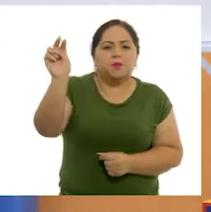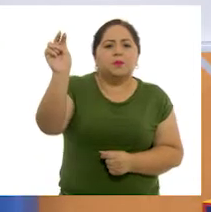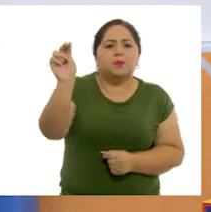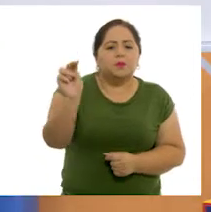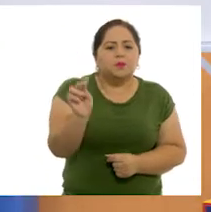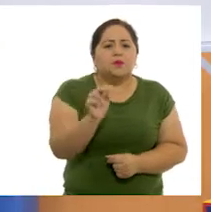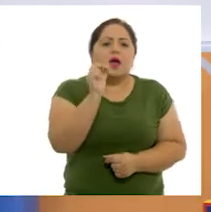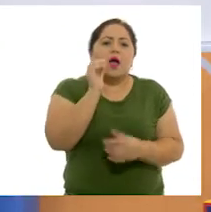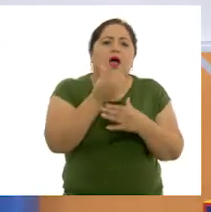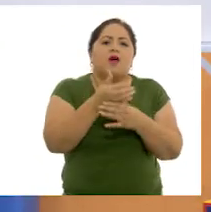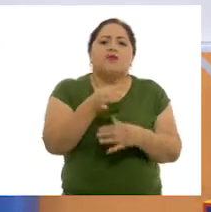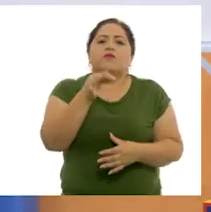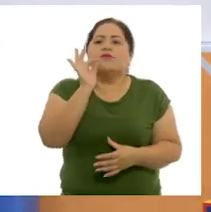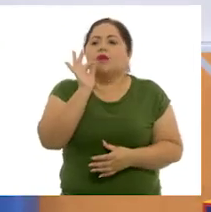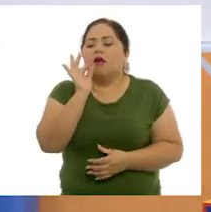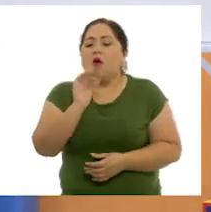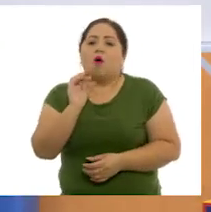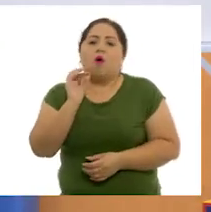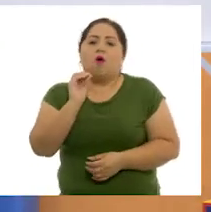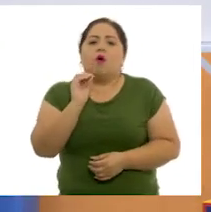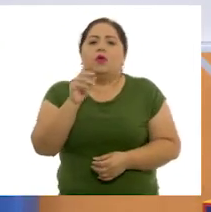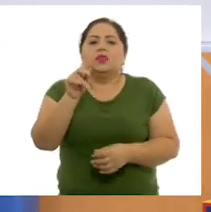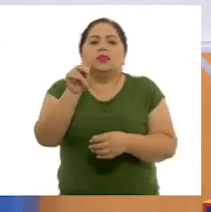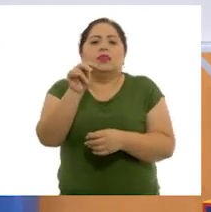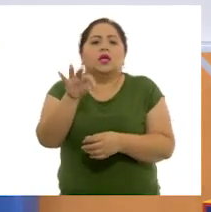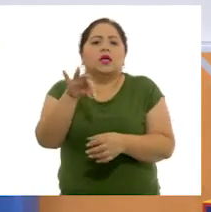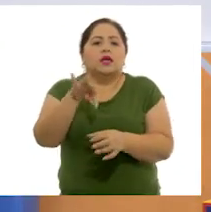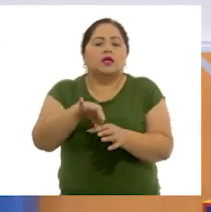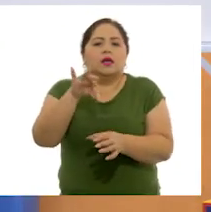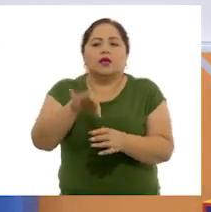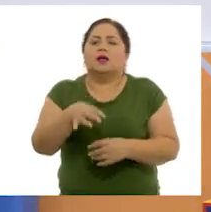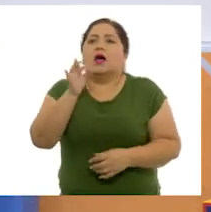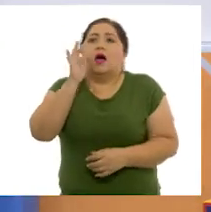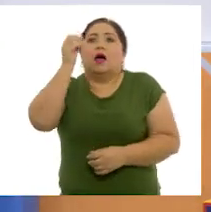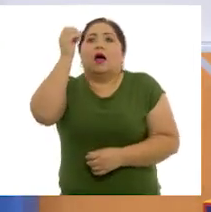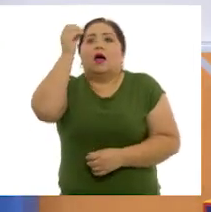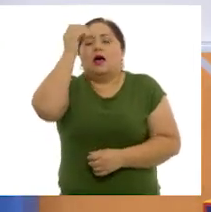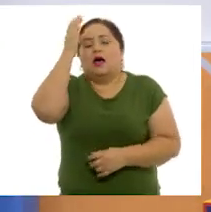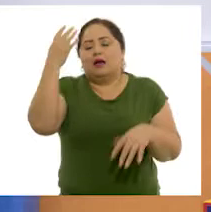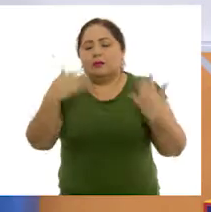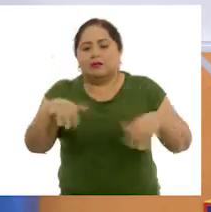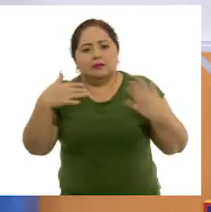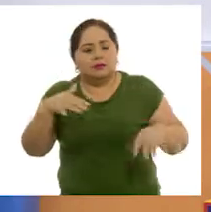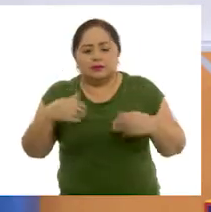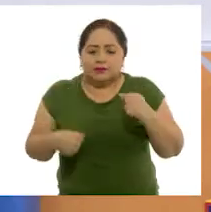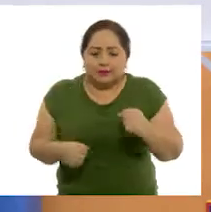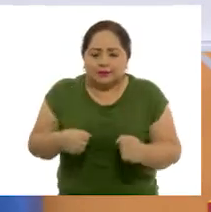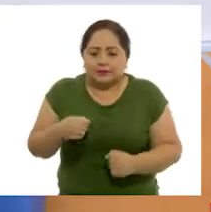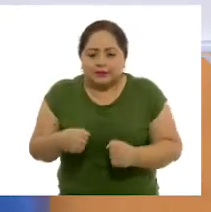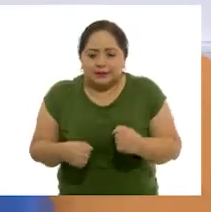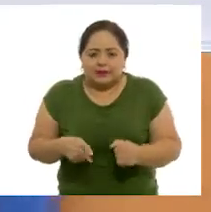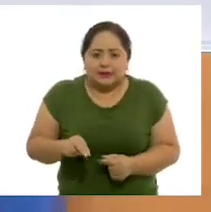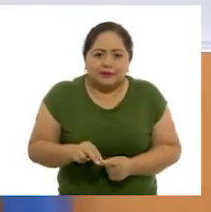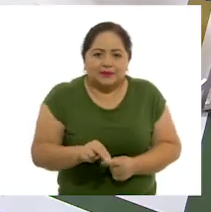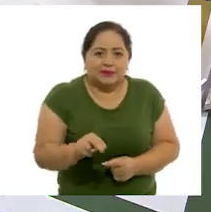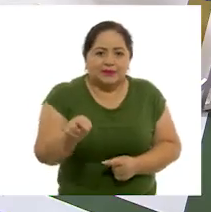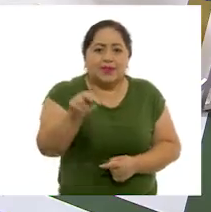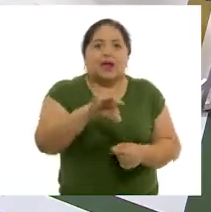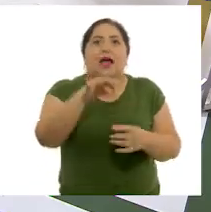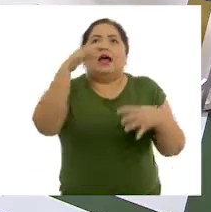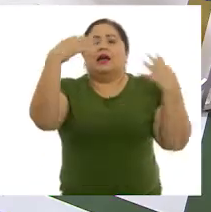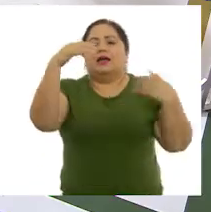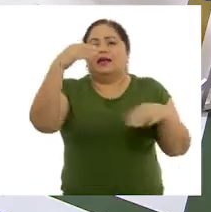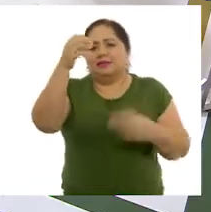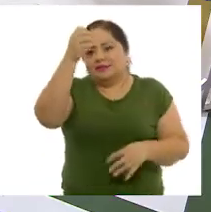está tomando café o tomándose un tecito y dice, ¡ay, se me olvidó darle beso a mi nietecito! Y va con el, ¡ah,